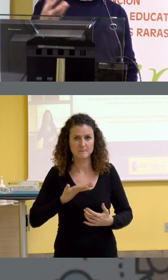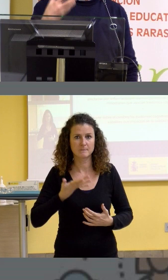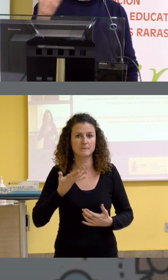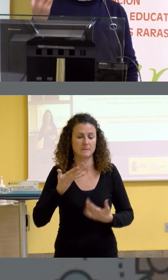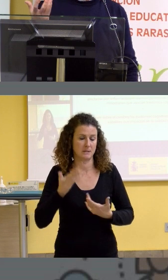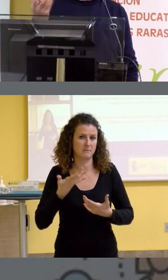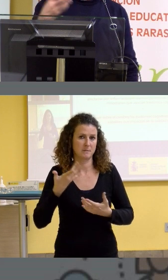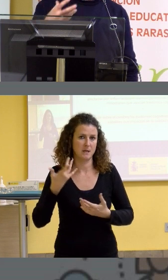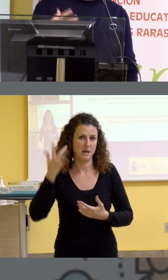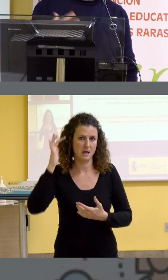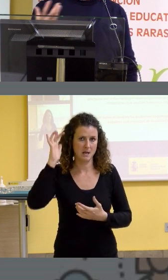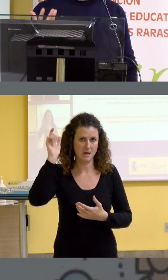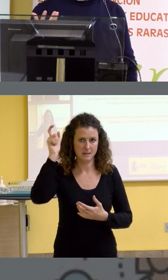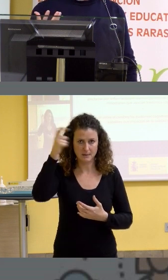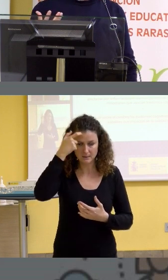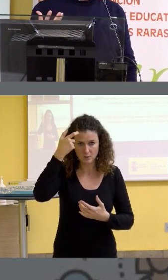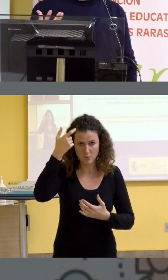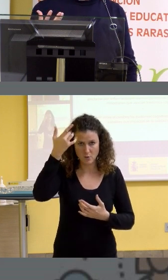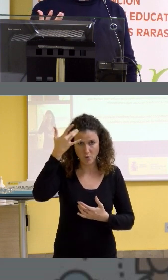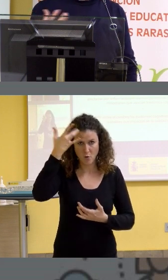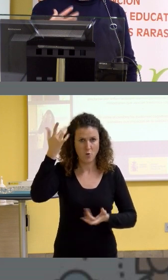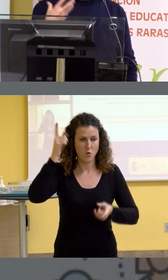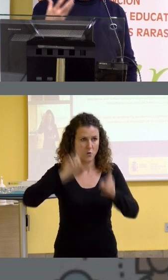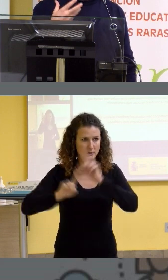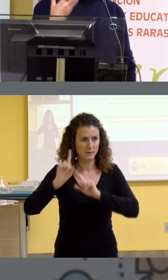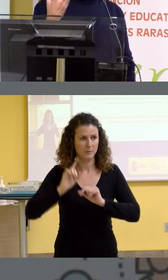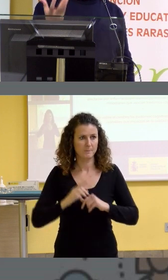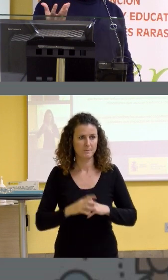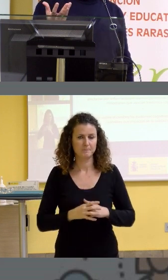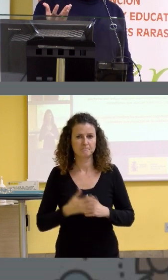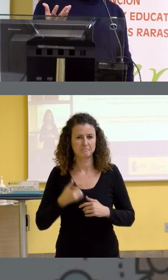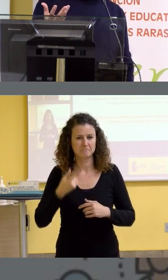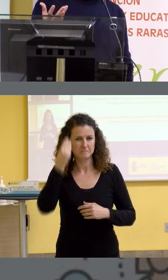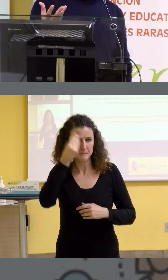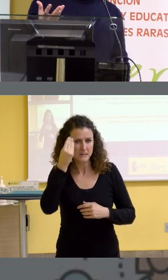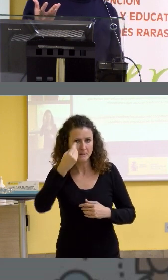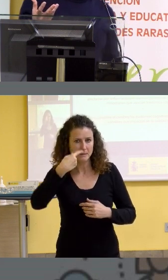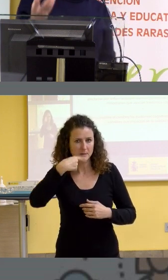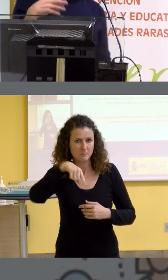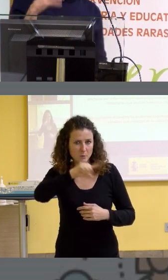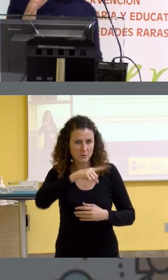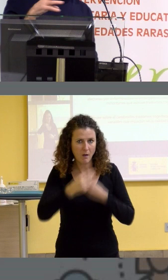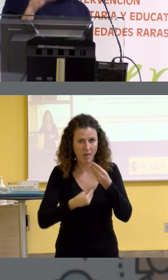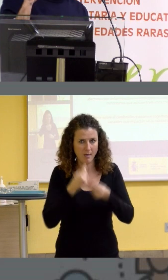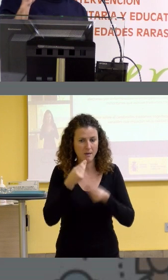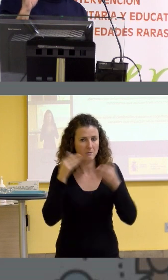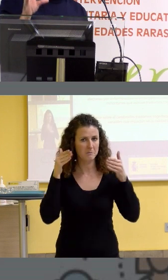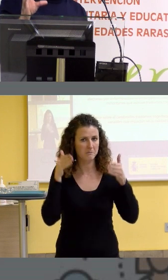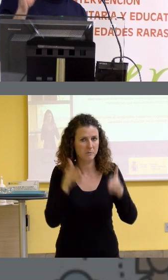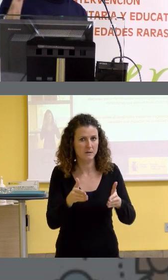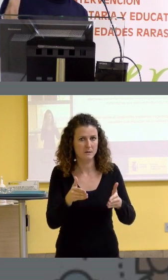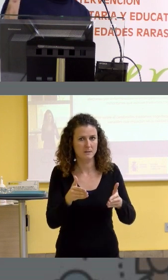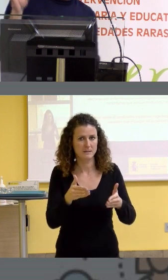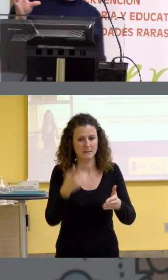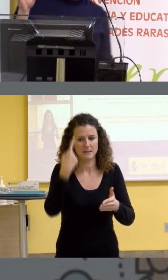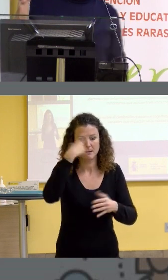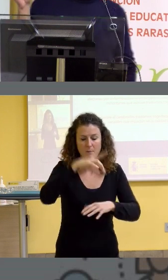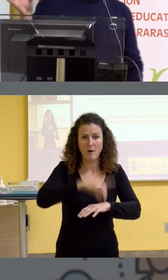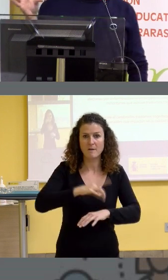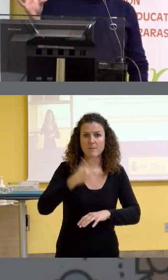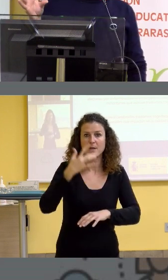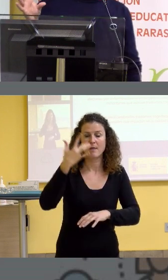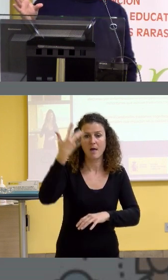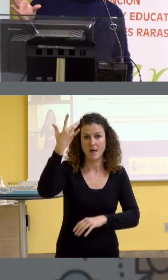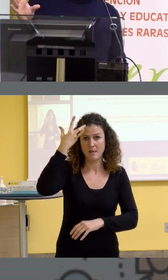cognitivo, se revierta o mejore. ¿Creéis que es esto lo que tenemos que hacer? Atendiendo a lo que sabemos de las enfermedades